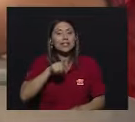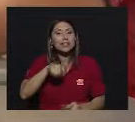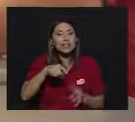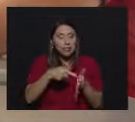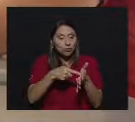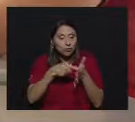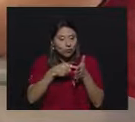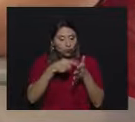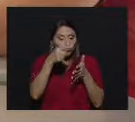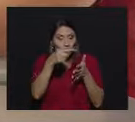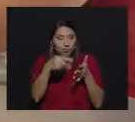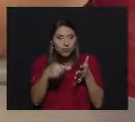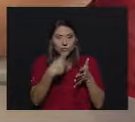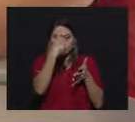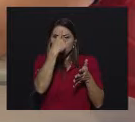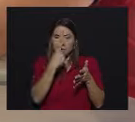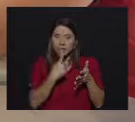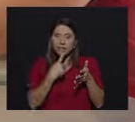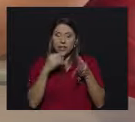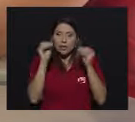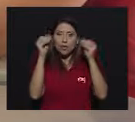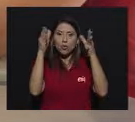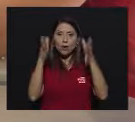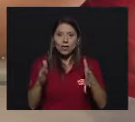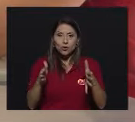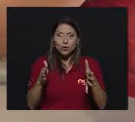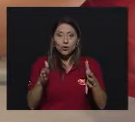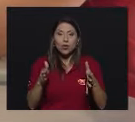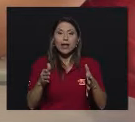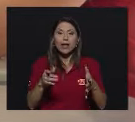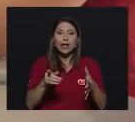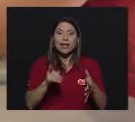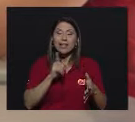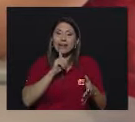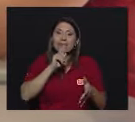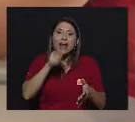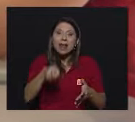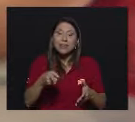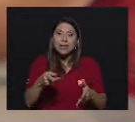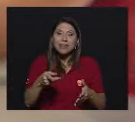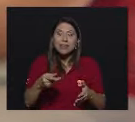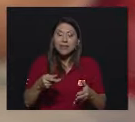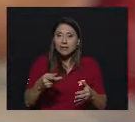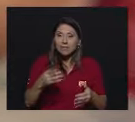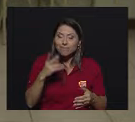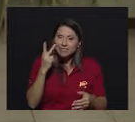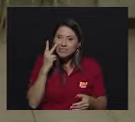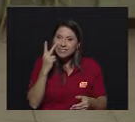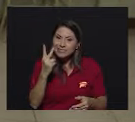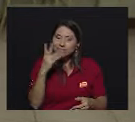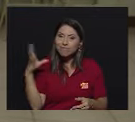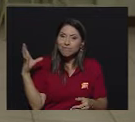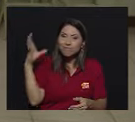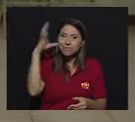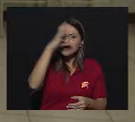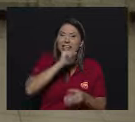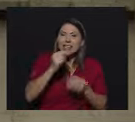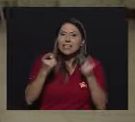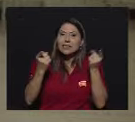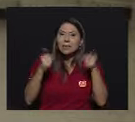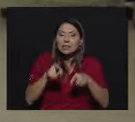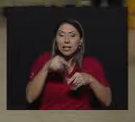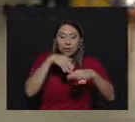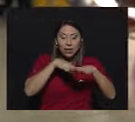perfil de educador que realmente haga una mirada de qué está pasando en las aulas